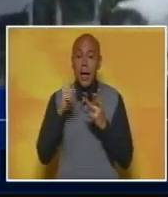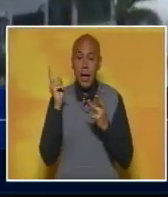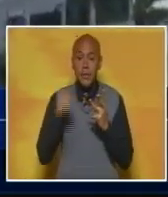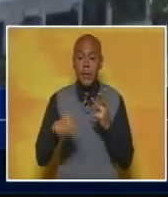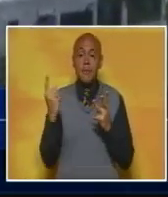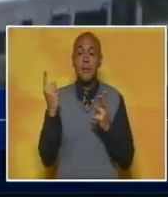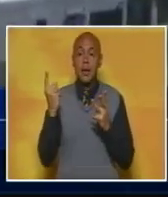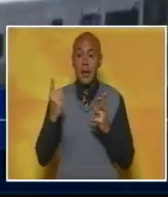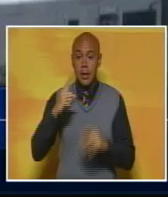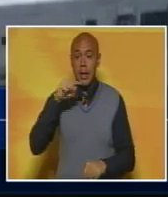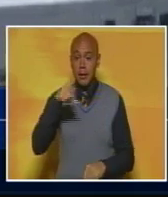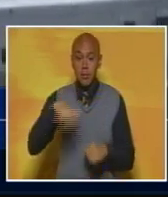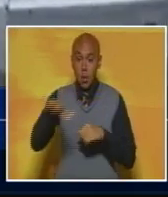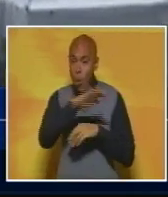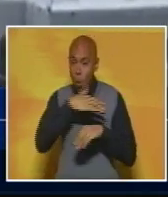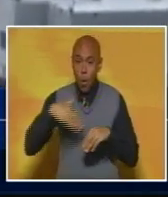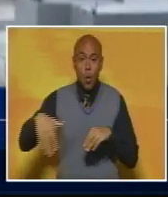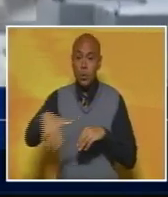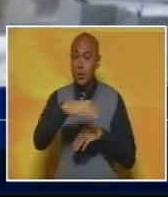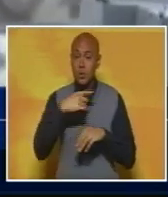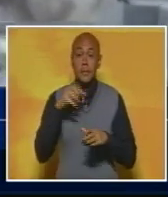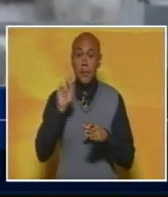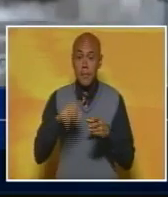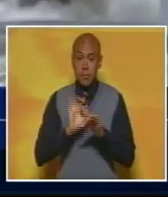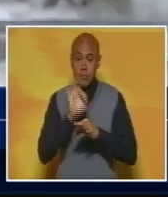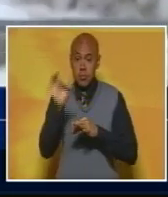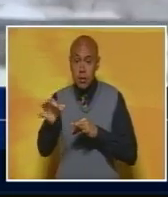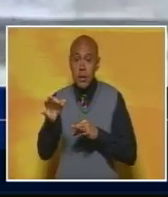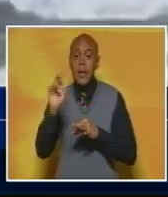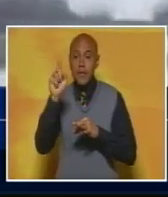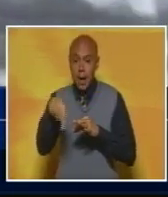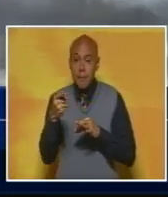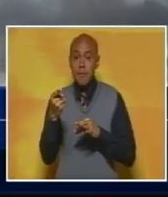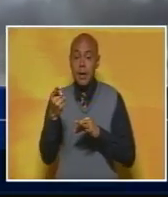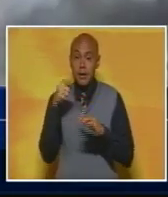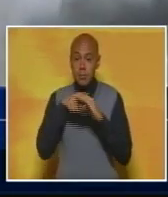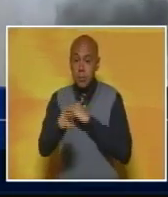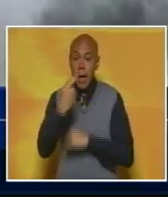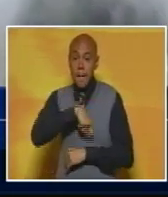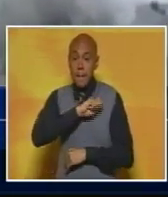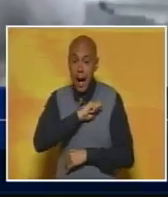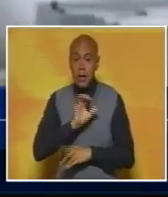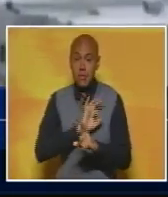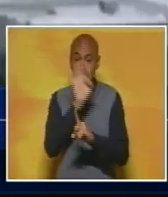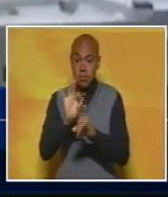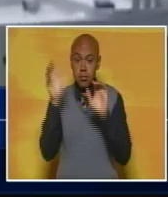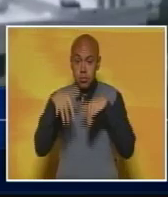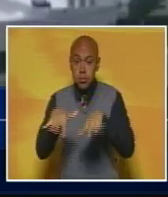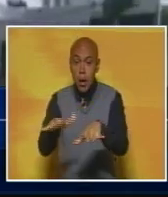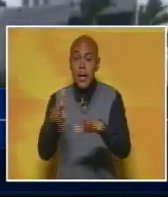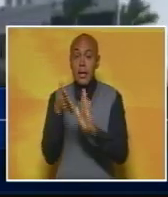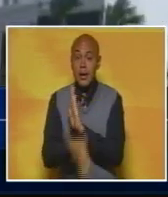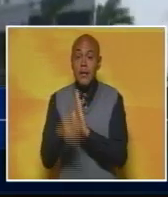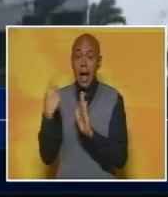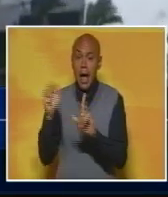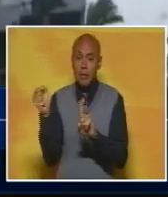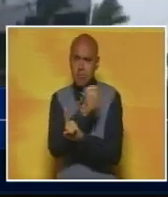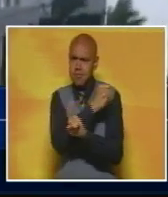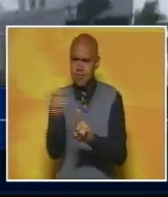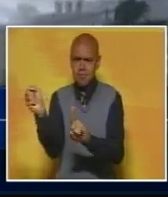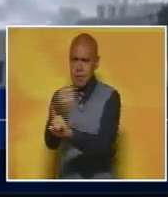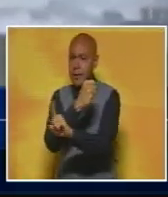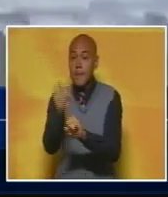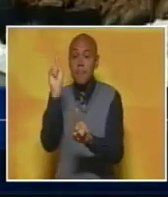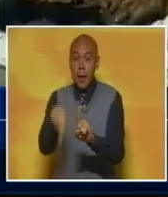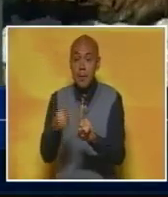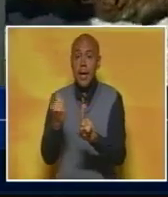Islas Baleares, aunque también se extendió al interior de la península. El temporal ha provocado daños materiales, sobre